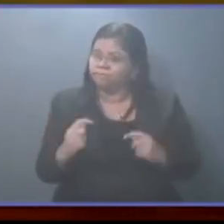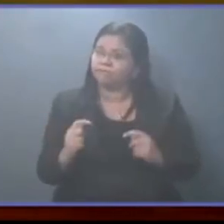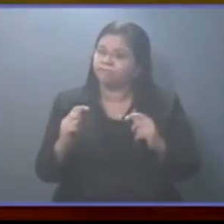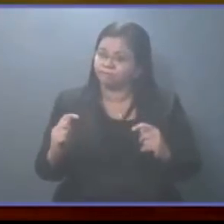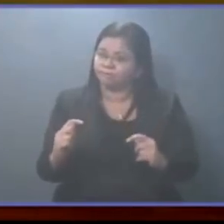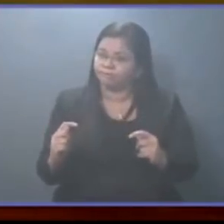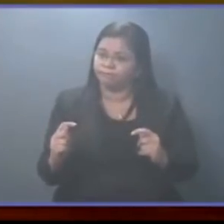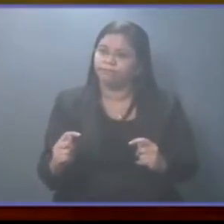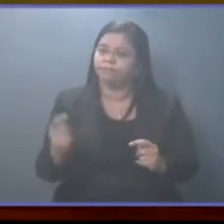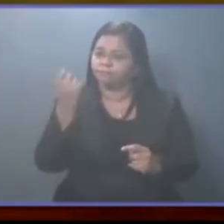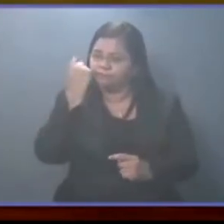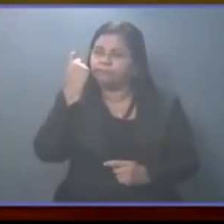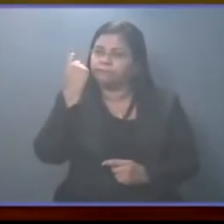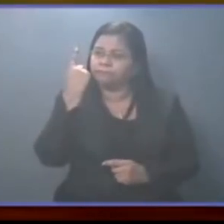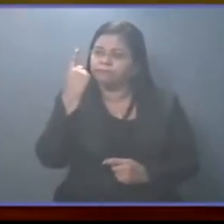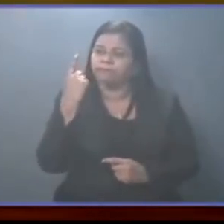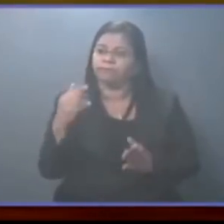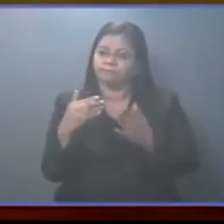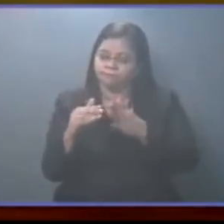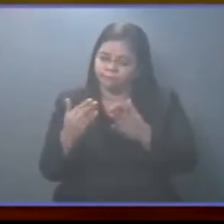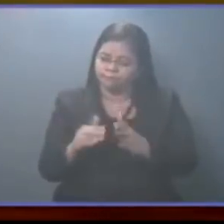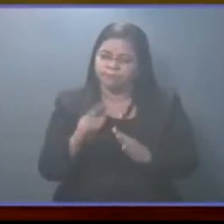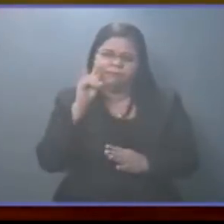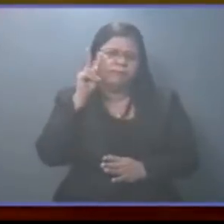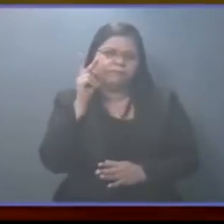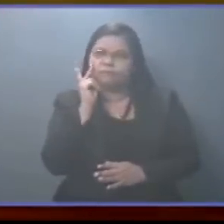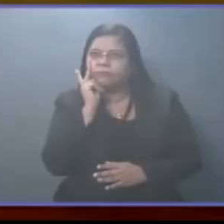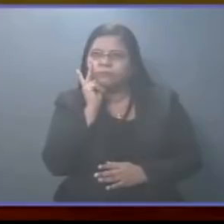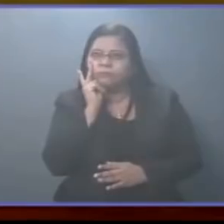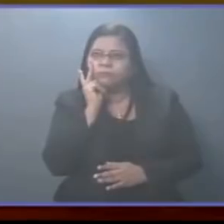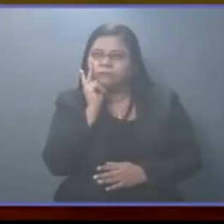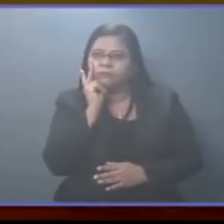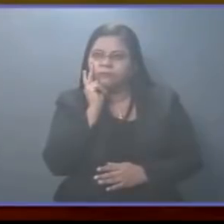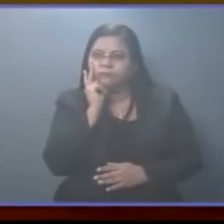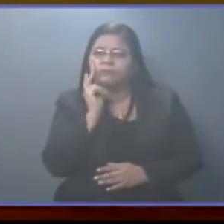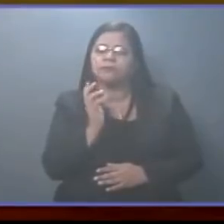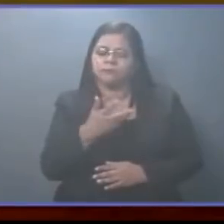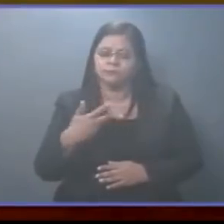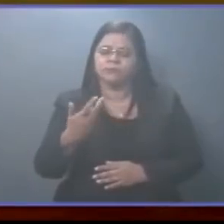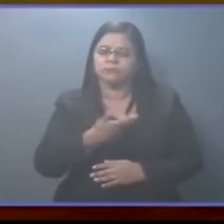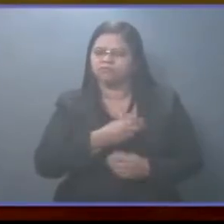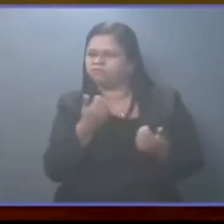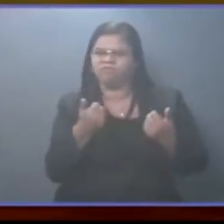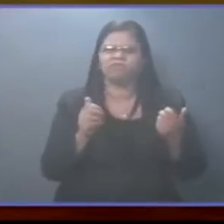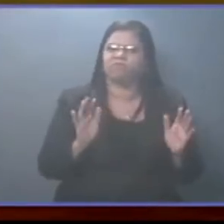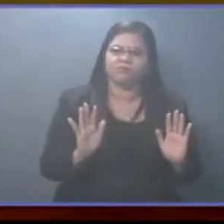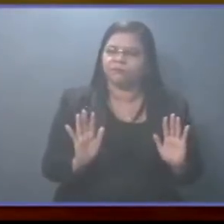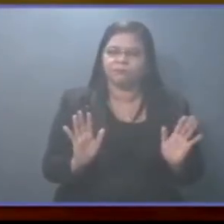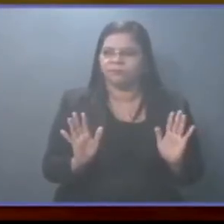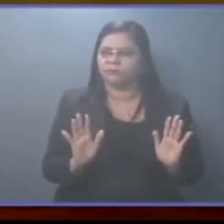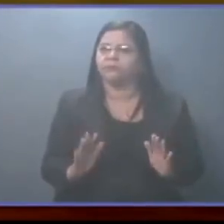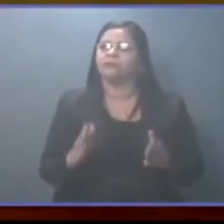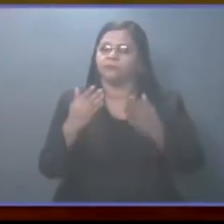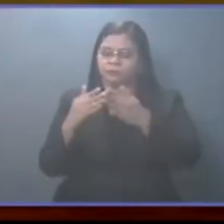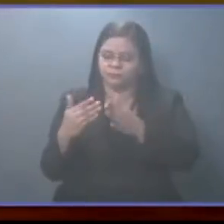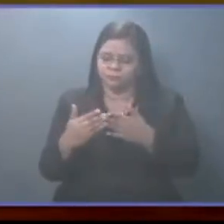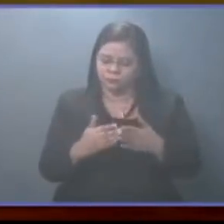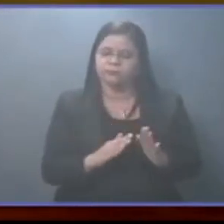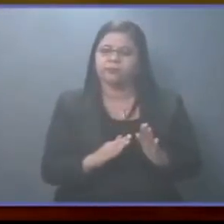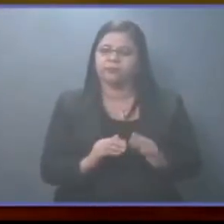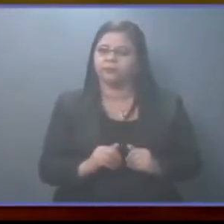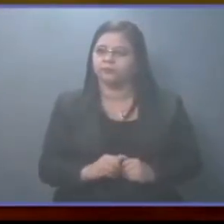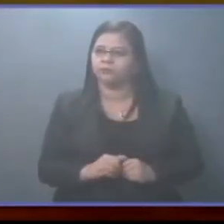de entender que las diferencias no quiere decir no obviamente estamos en desacuerdo en todo y las diferencias